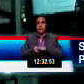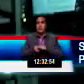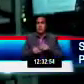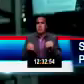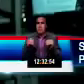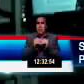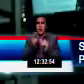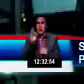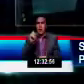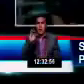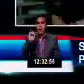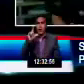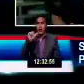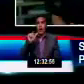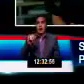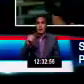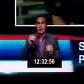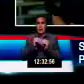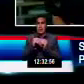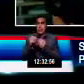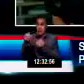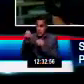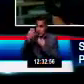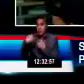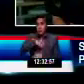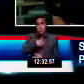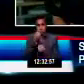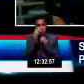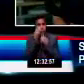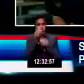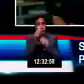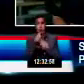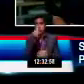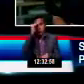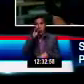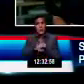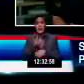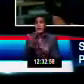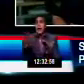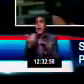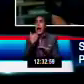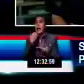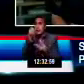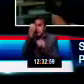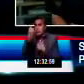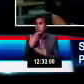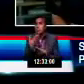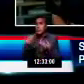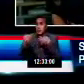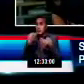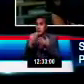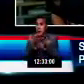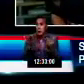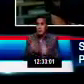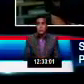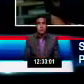sigue el tema y tiene un avance de lo que ha ocurrido hasta esta hora. Buenas tardes. Adelante, Fabiola.